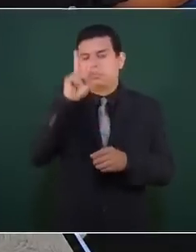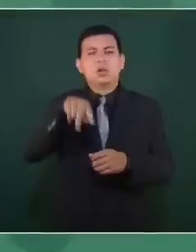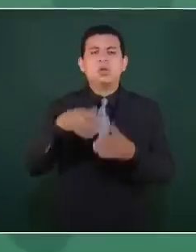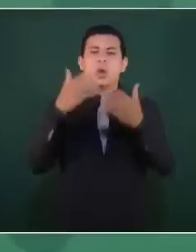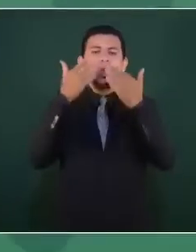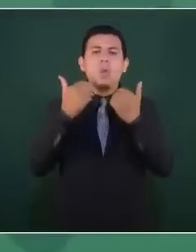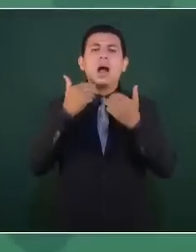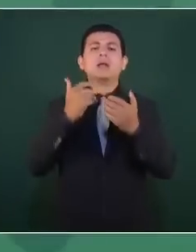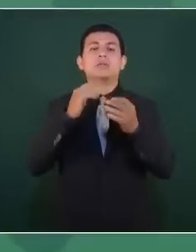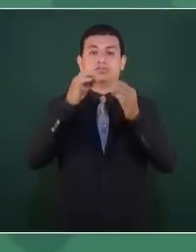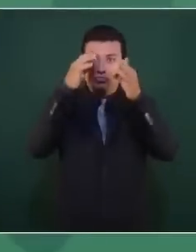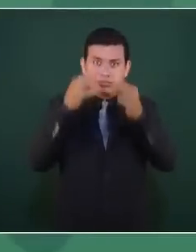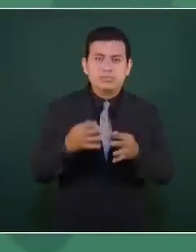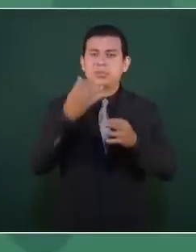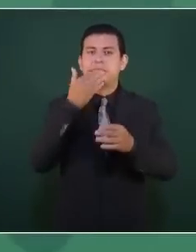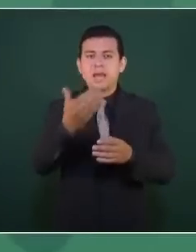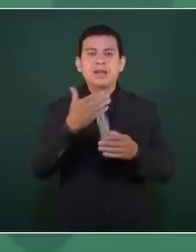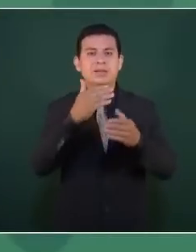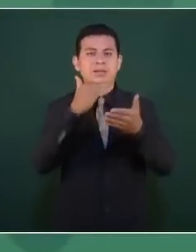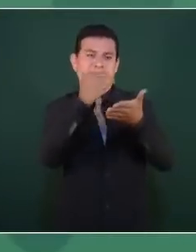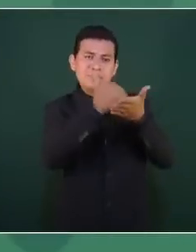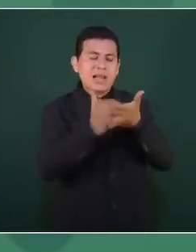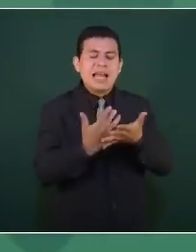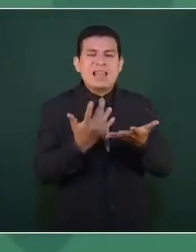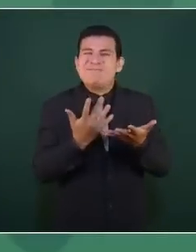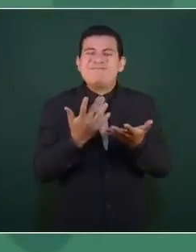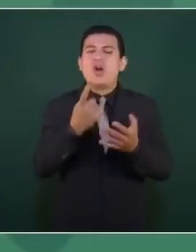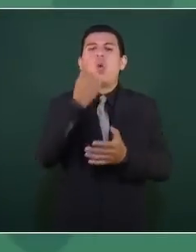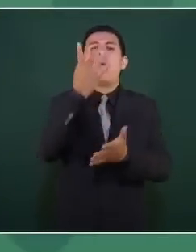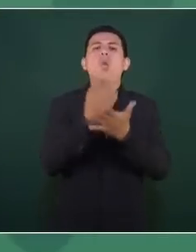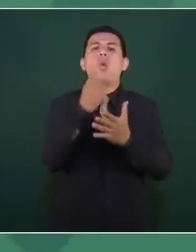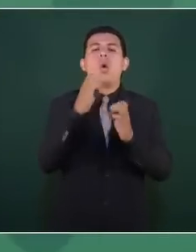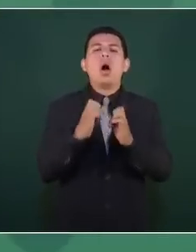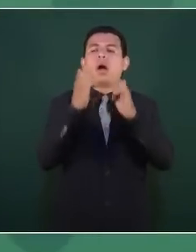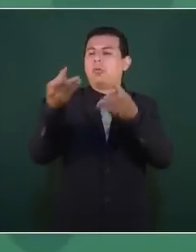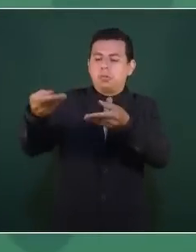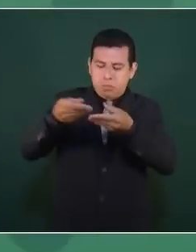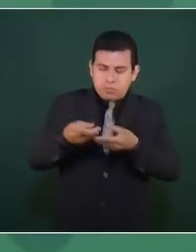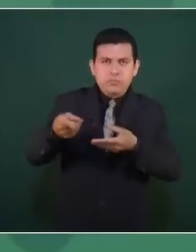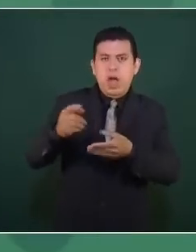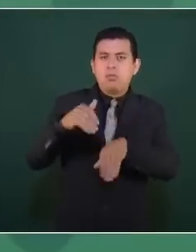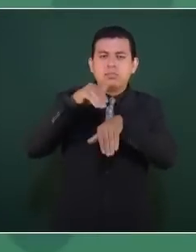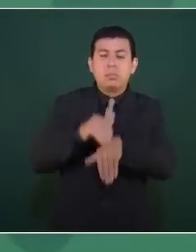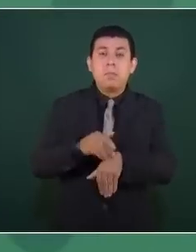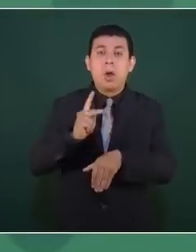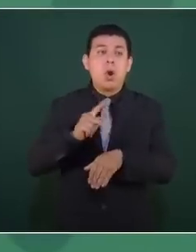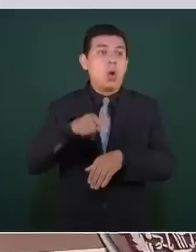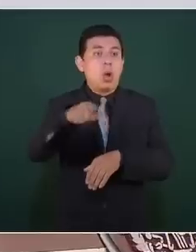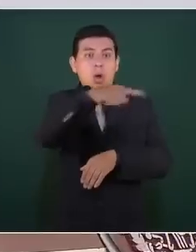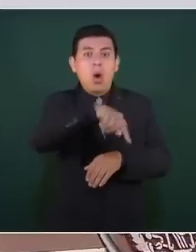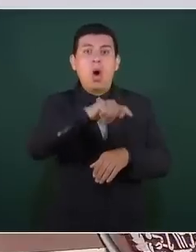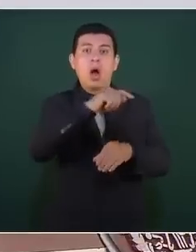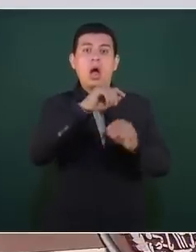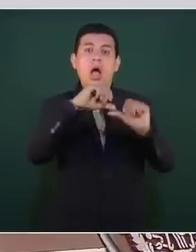la información de alguna otra entidad u organización que no estén